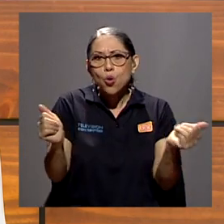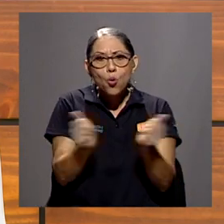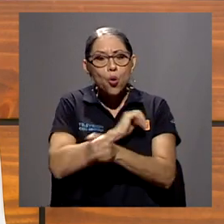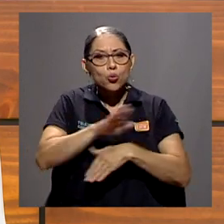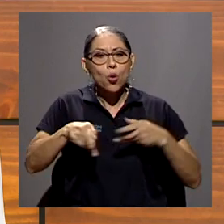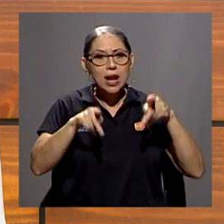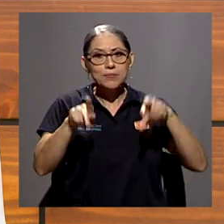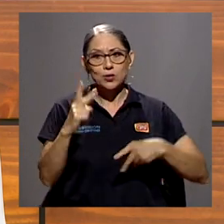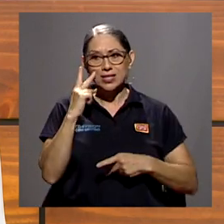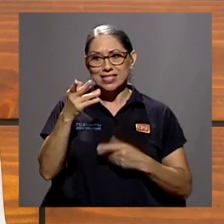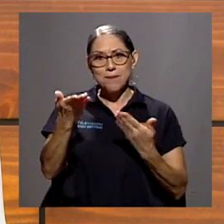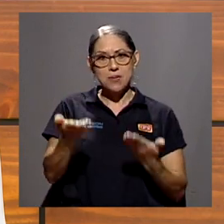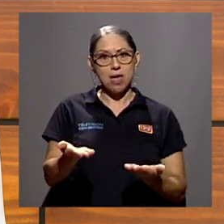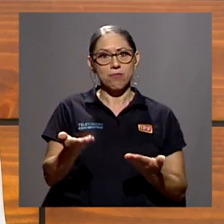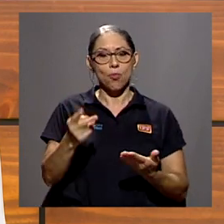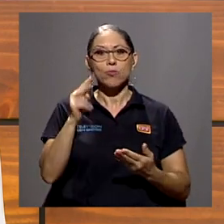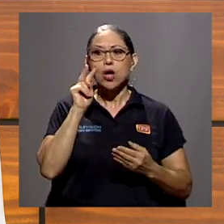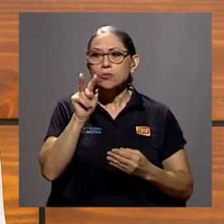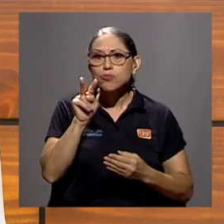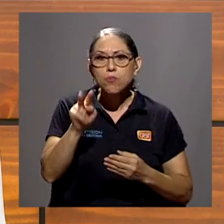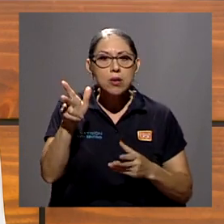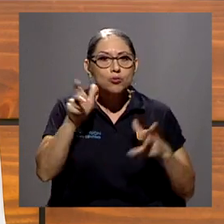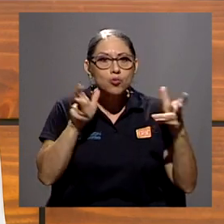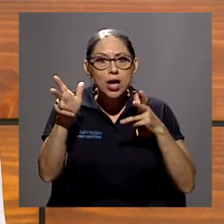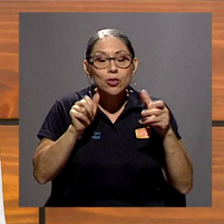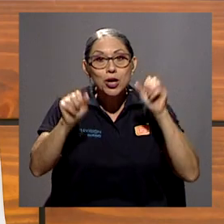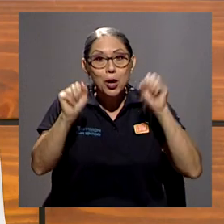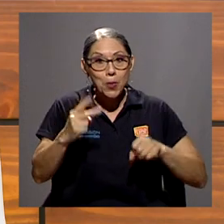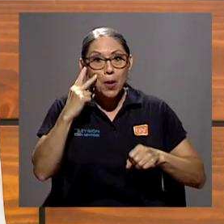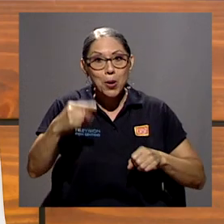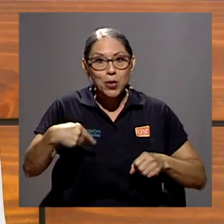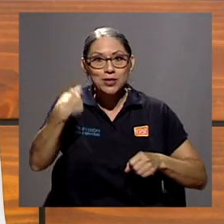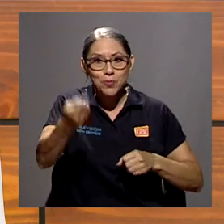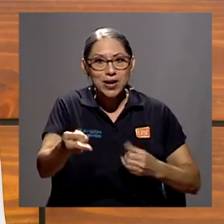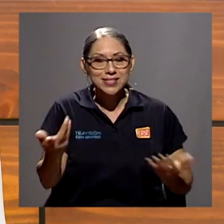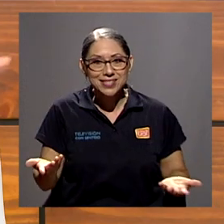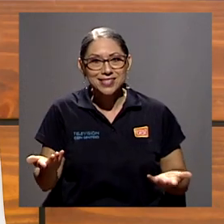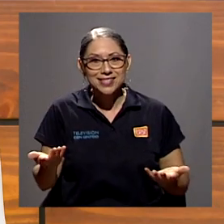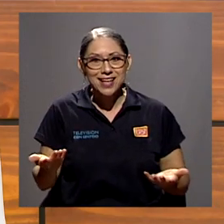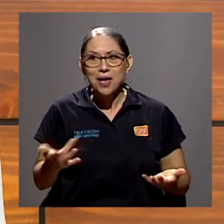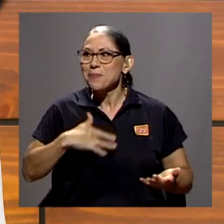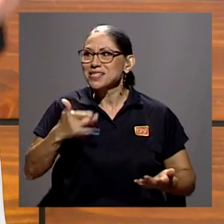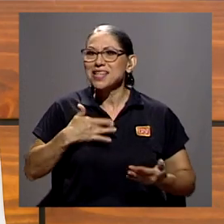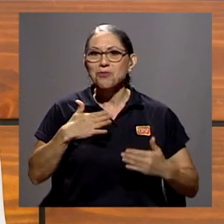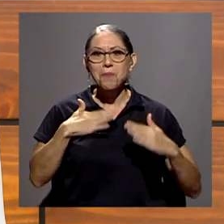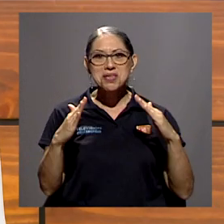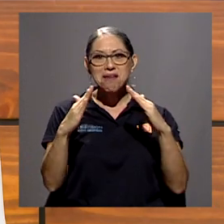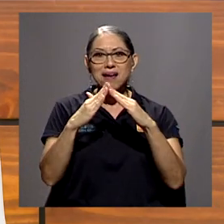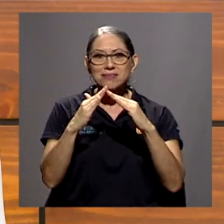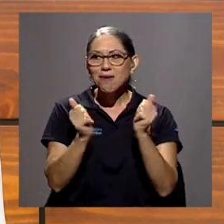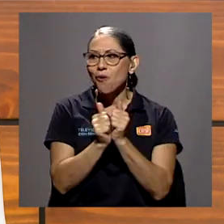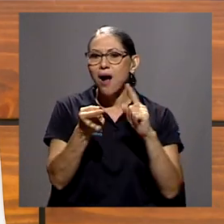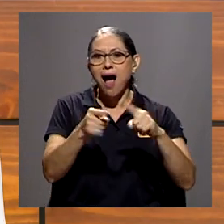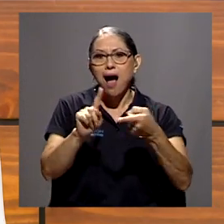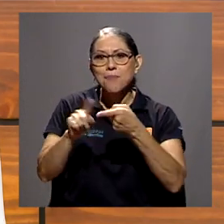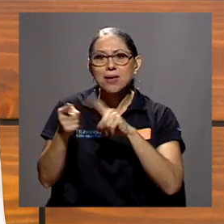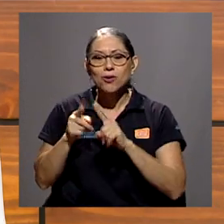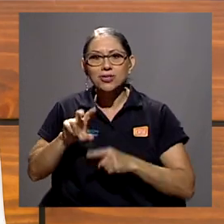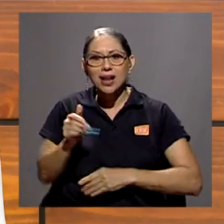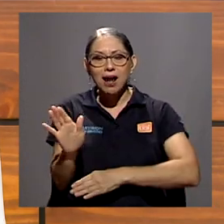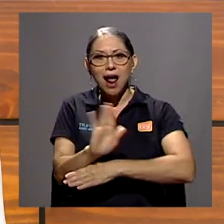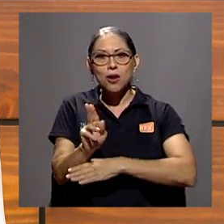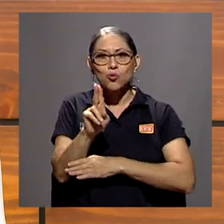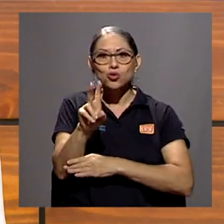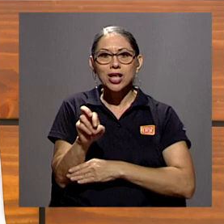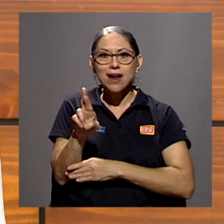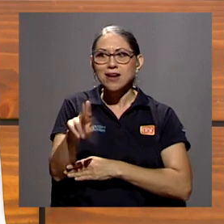personas que están viendo que están observando que están escuchando y que podrán verlo después este me siento en casa con todos los amigos del canal usted es rico el